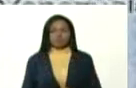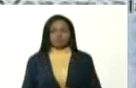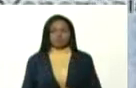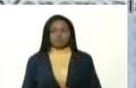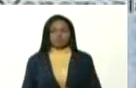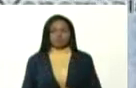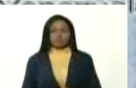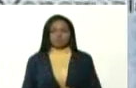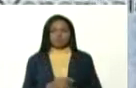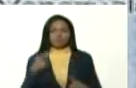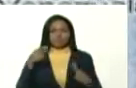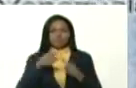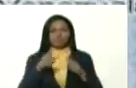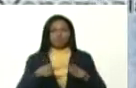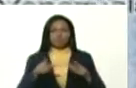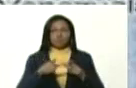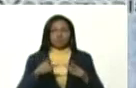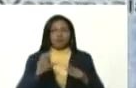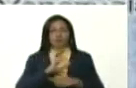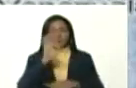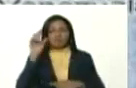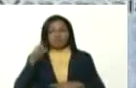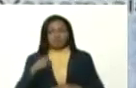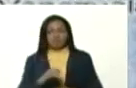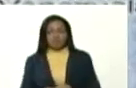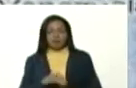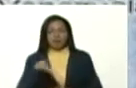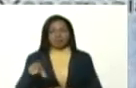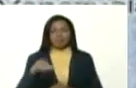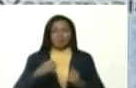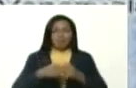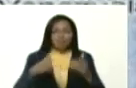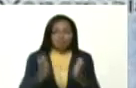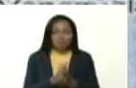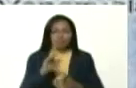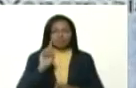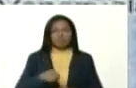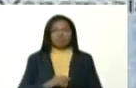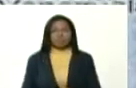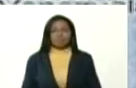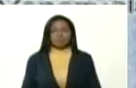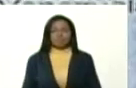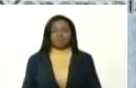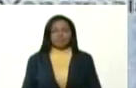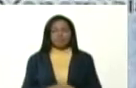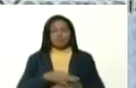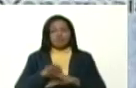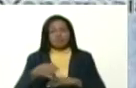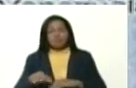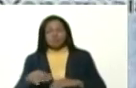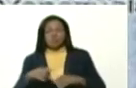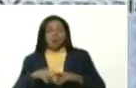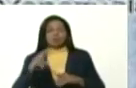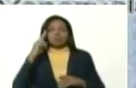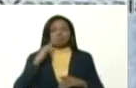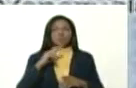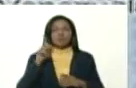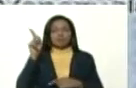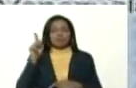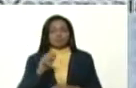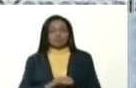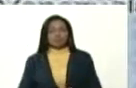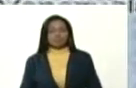país directo al oriente, al estado Anzoátegui, en el municipio Simón Bolívar, allá en Boyacá 3,